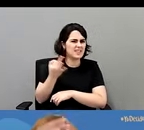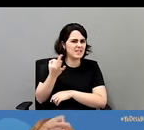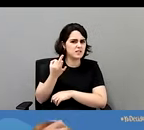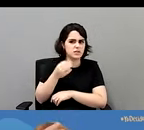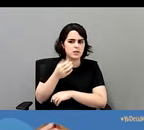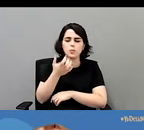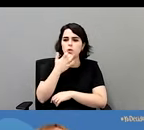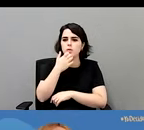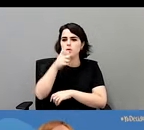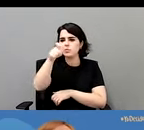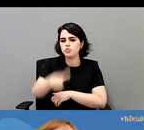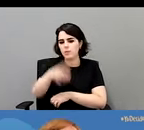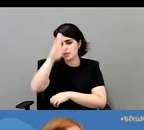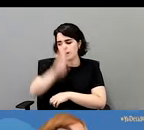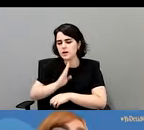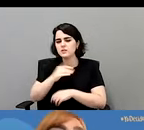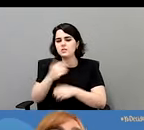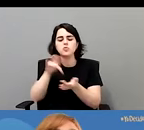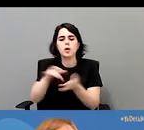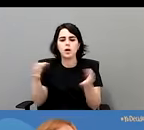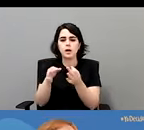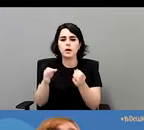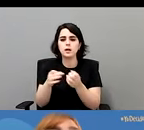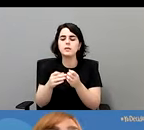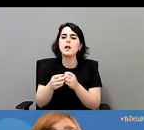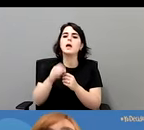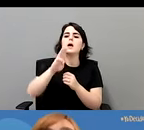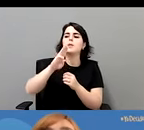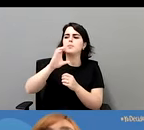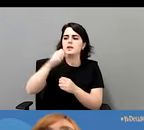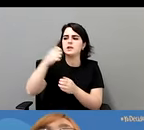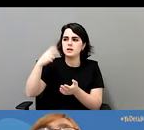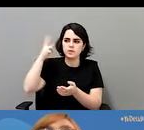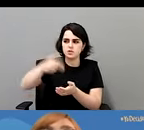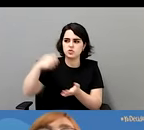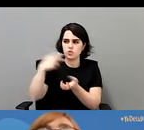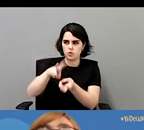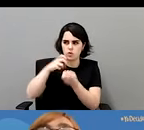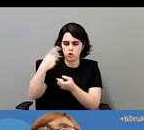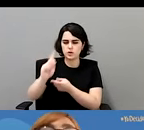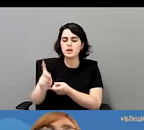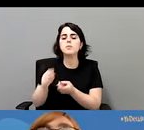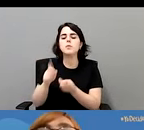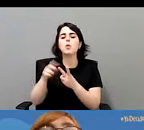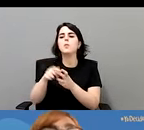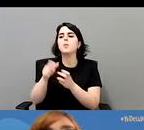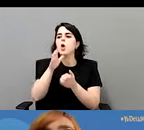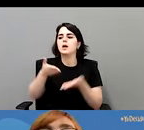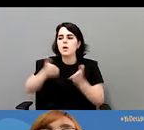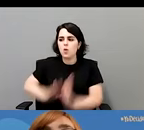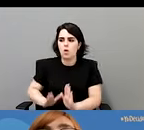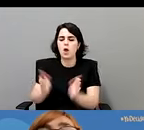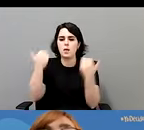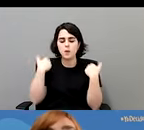una persona con parálisis cerebral? Pues puede tener pensión no contributiva, prestación por hijo a cargo. Si eso fuera así,